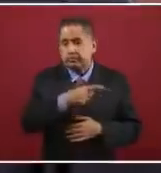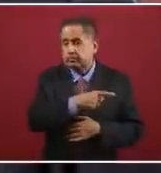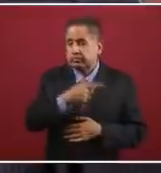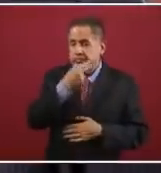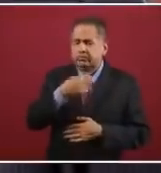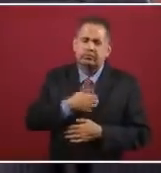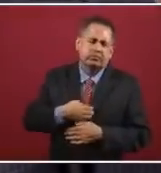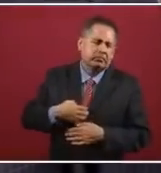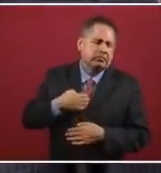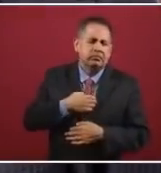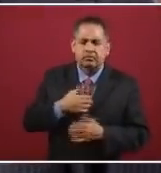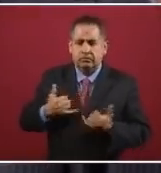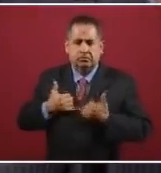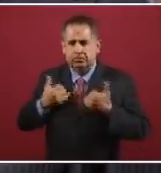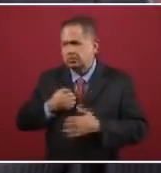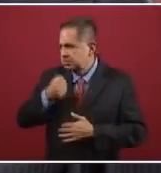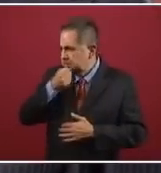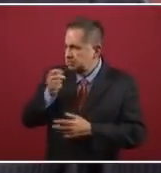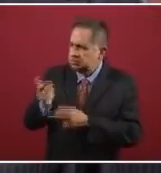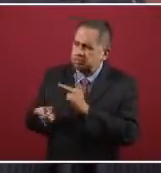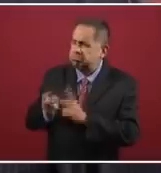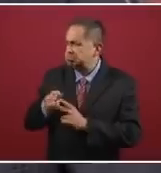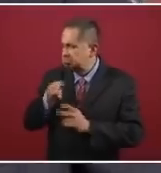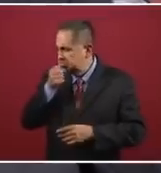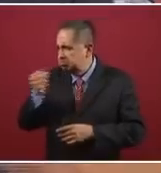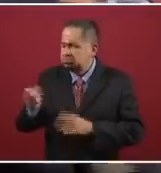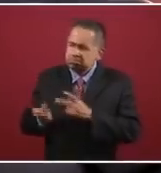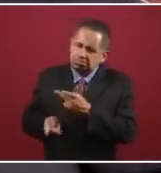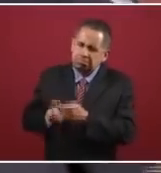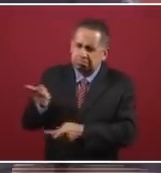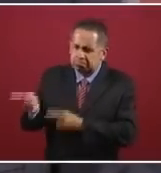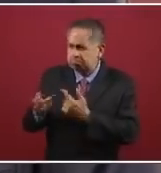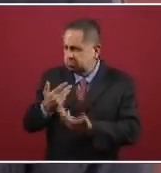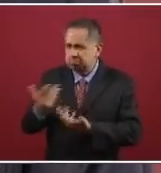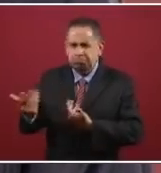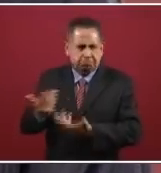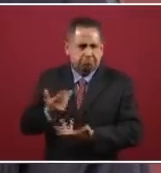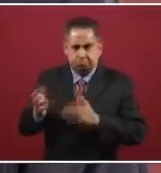contento, joven, haciendo la entrevista,